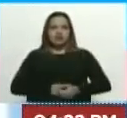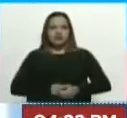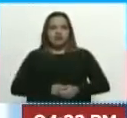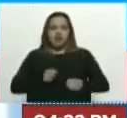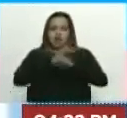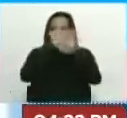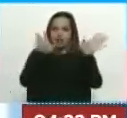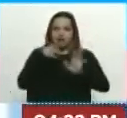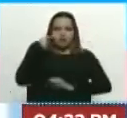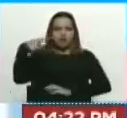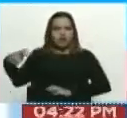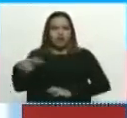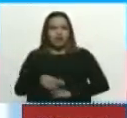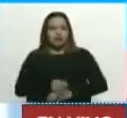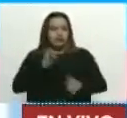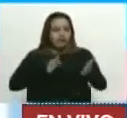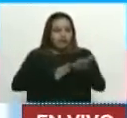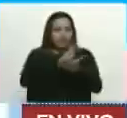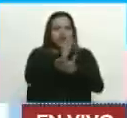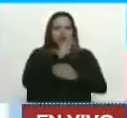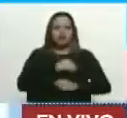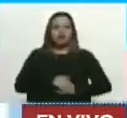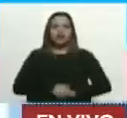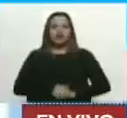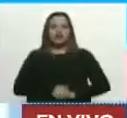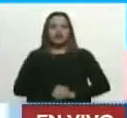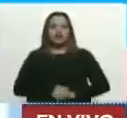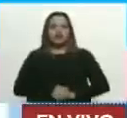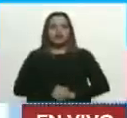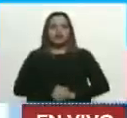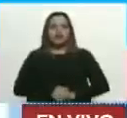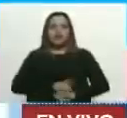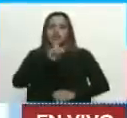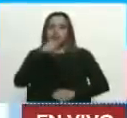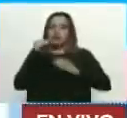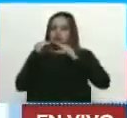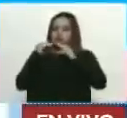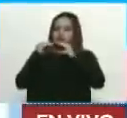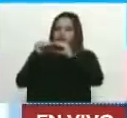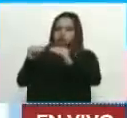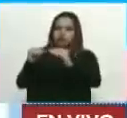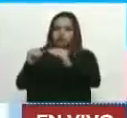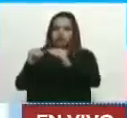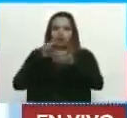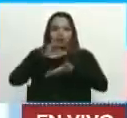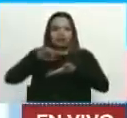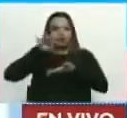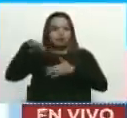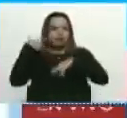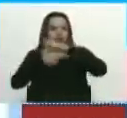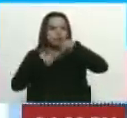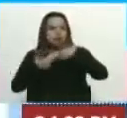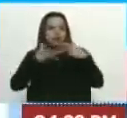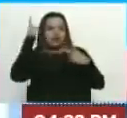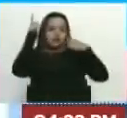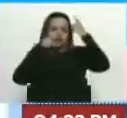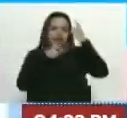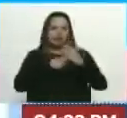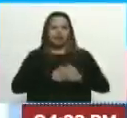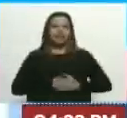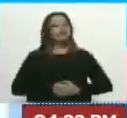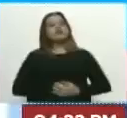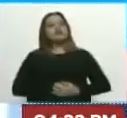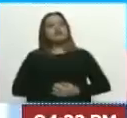política, de fidelidad y de mantener el espíritu revolucionario de Chávez